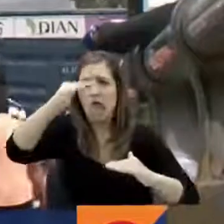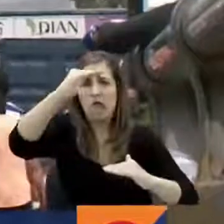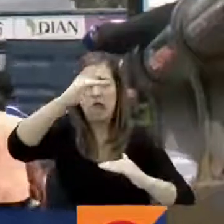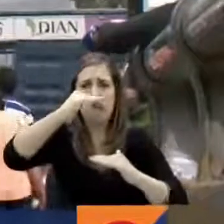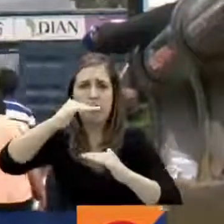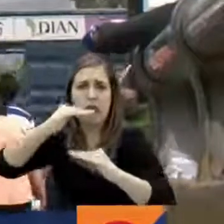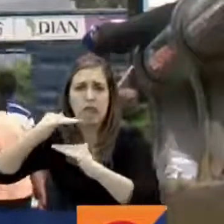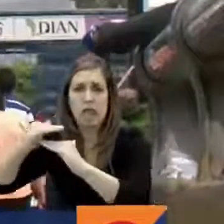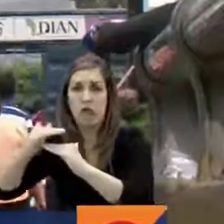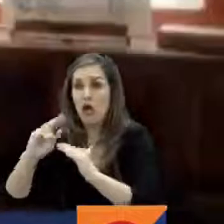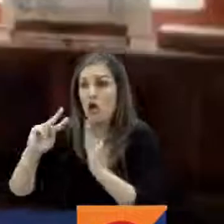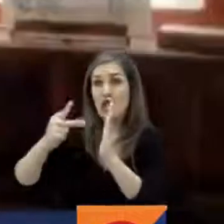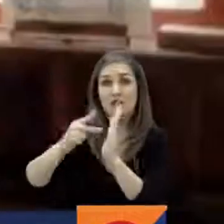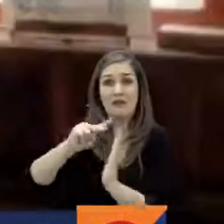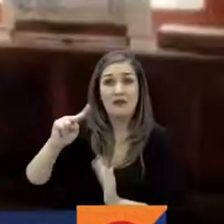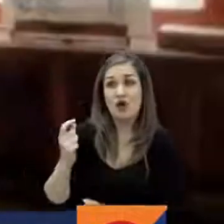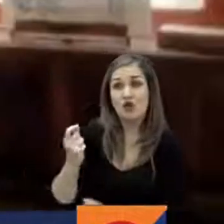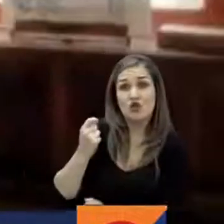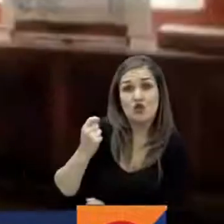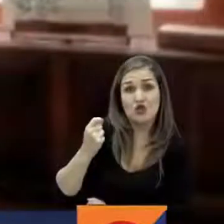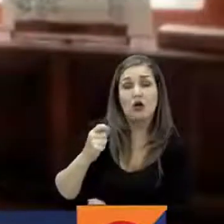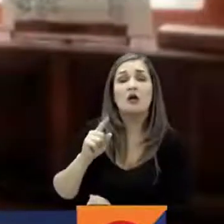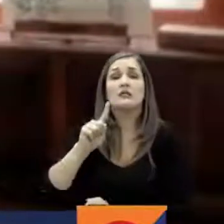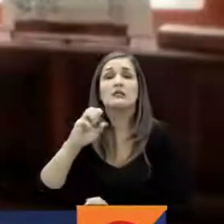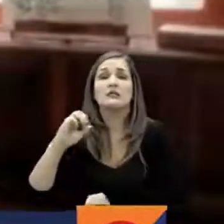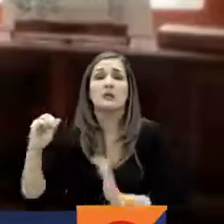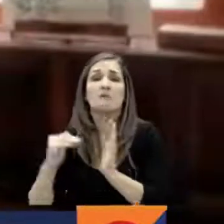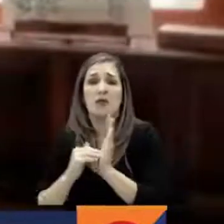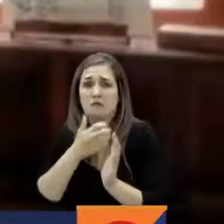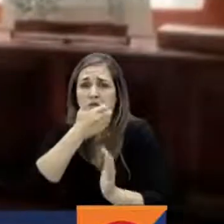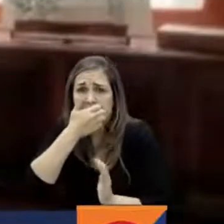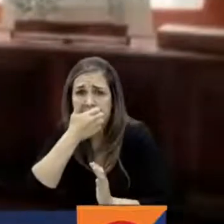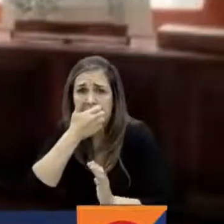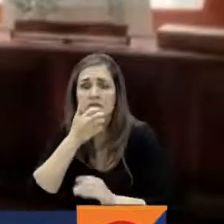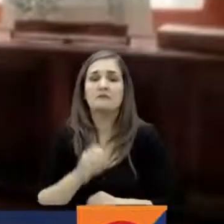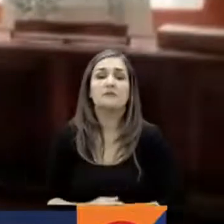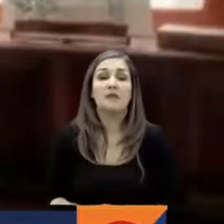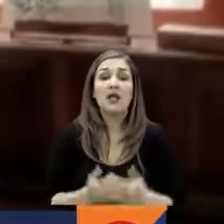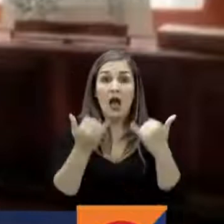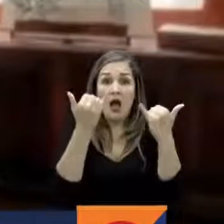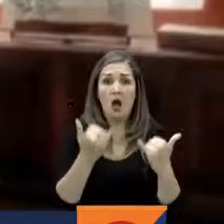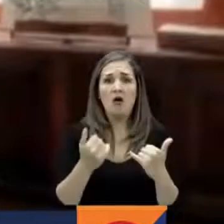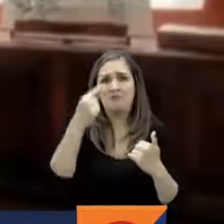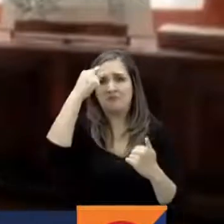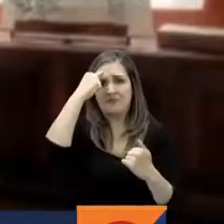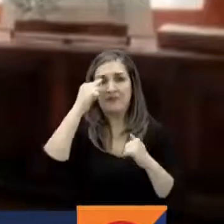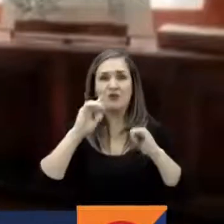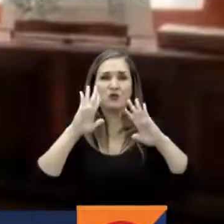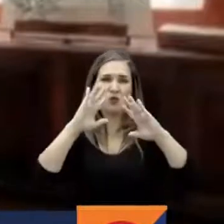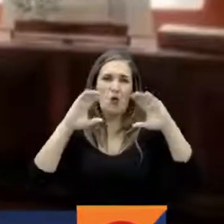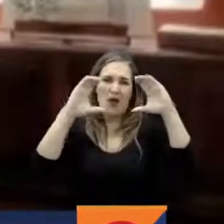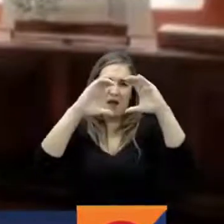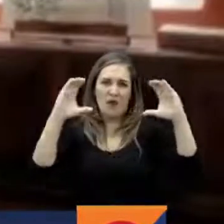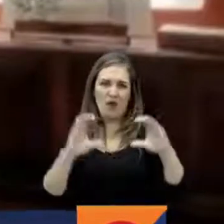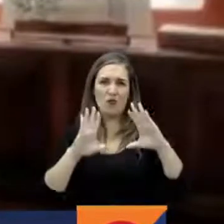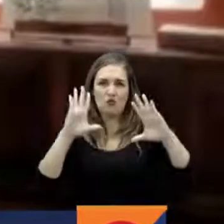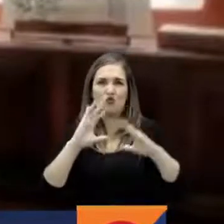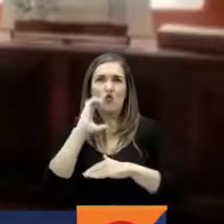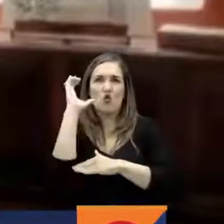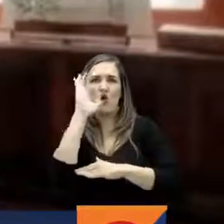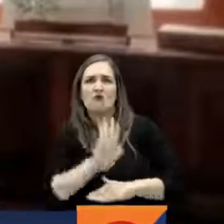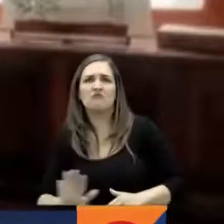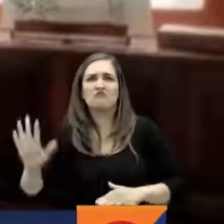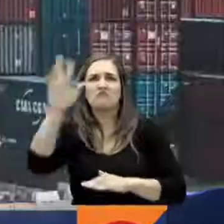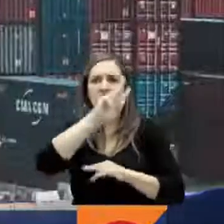fue de 110 millones de dólares. La Cámara de Comercio Colombo-Venezolana piensa que a finales del periodo Petro podría llegar a estar alrededor de los